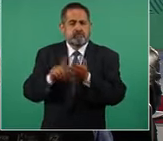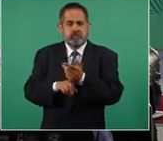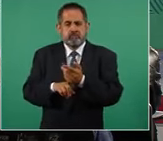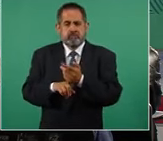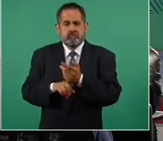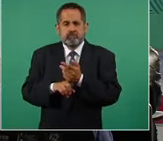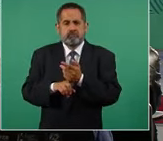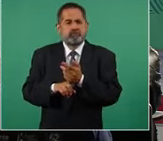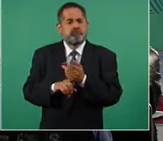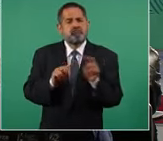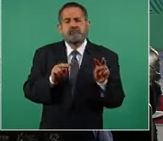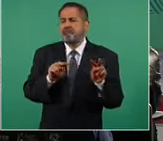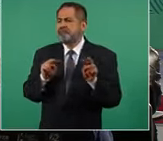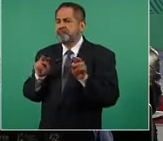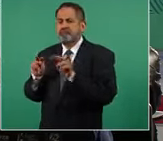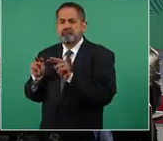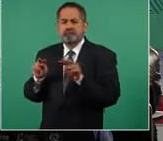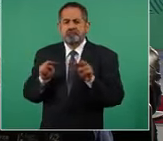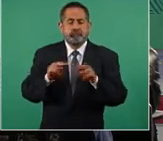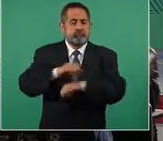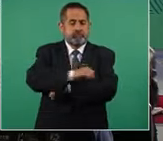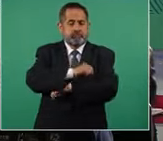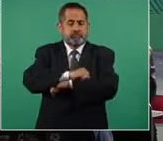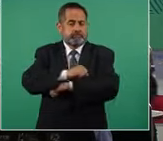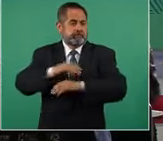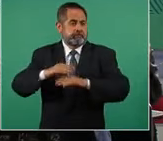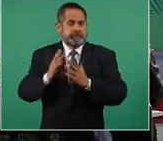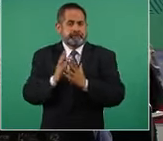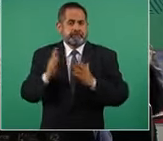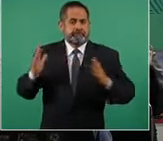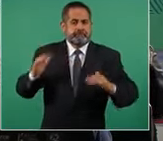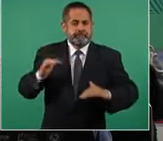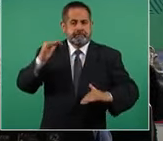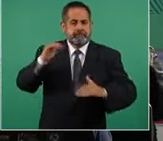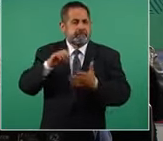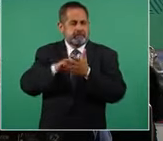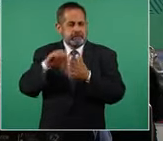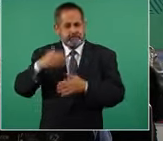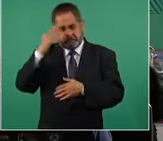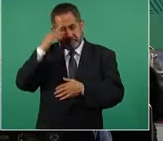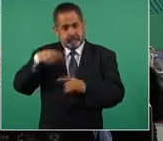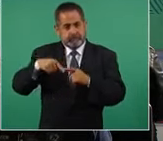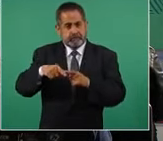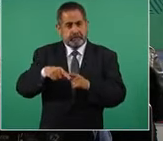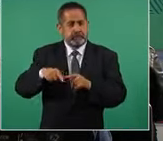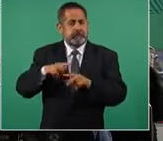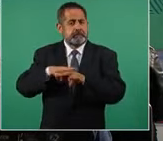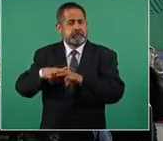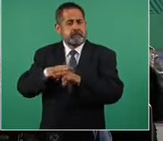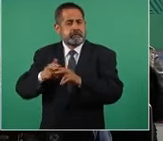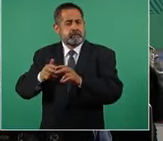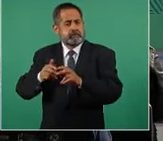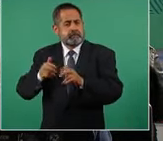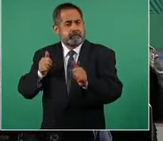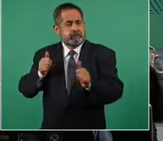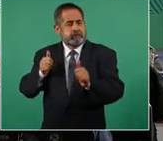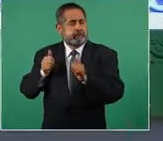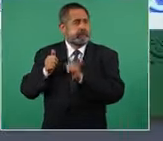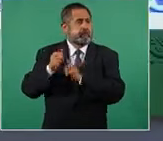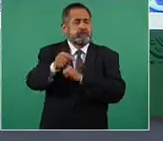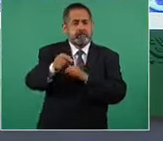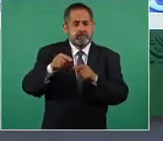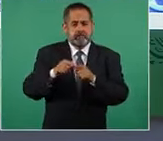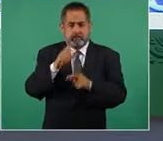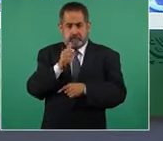45 grados la ventana. Hay que recordar que hay tramos, por ejemplo, que va a ser el ejército que va